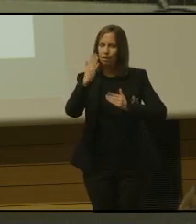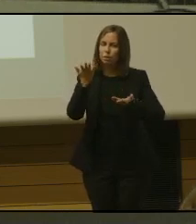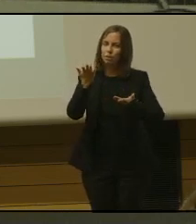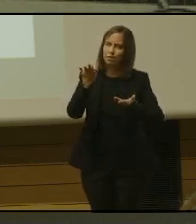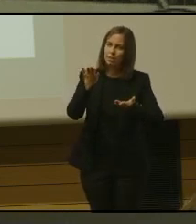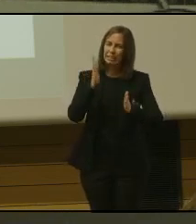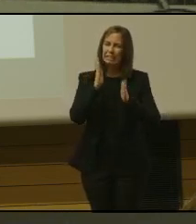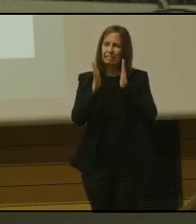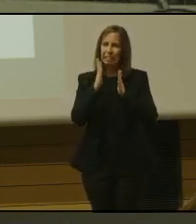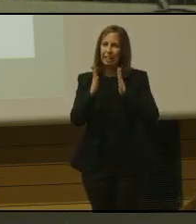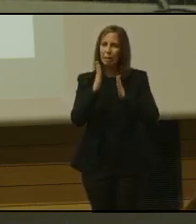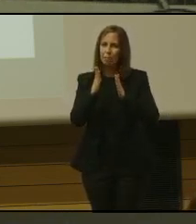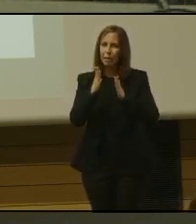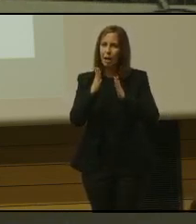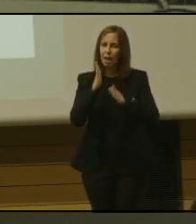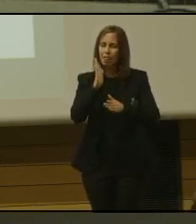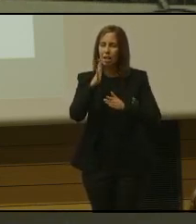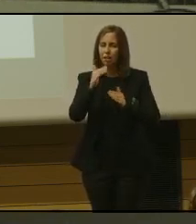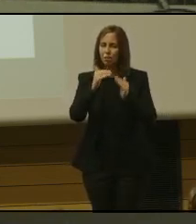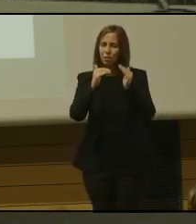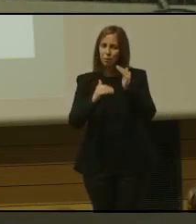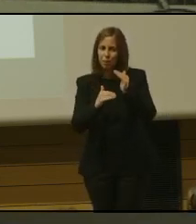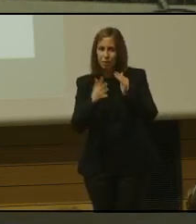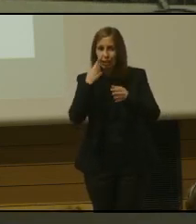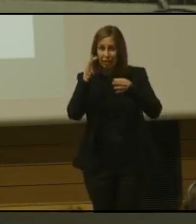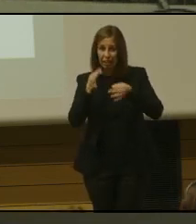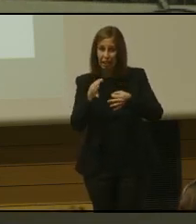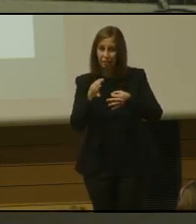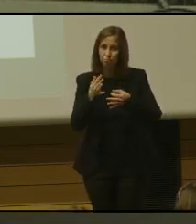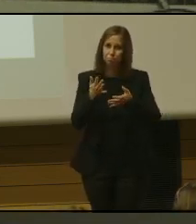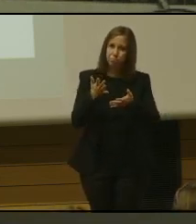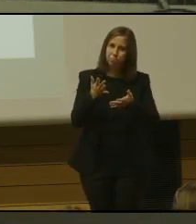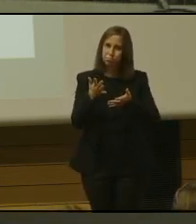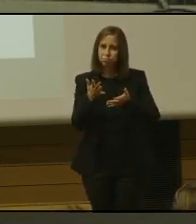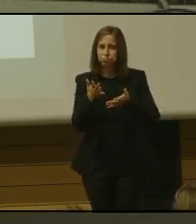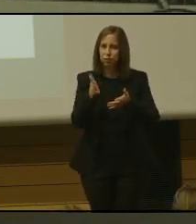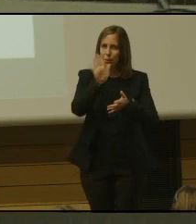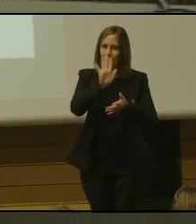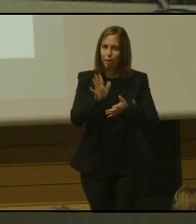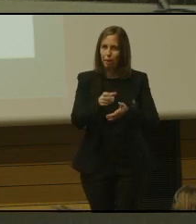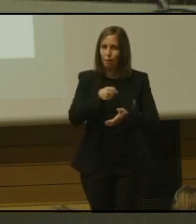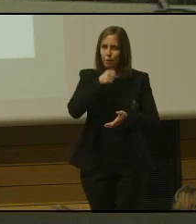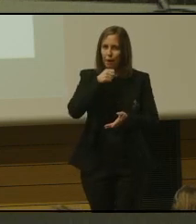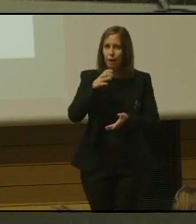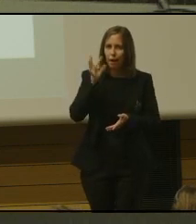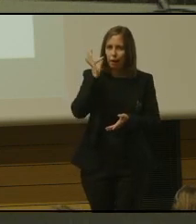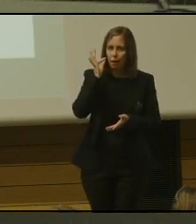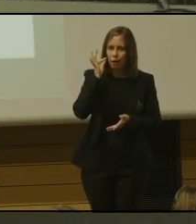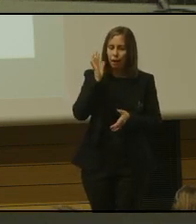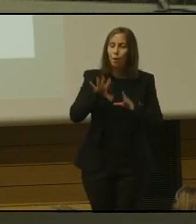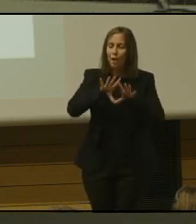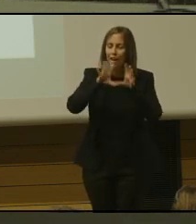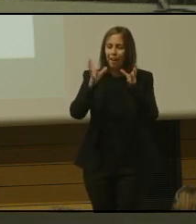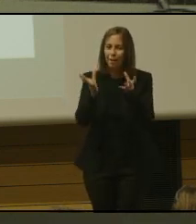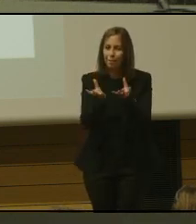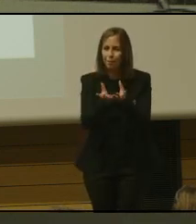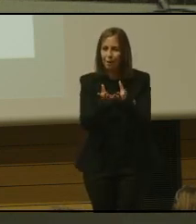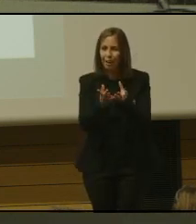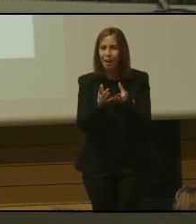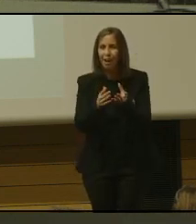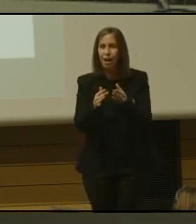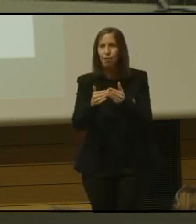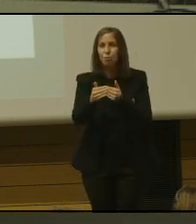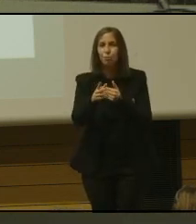de daños, ¿será cierta? Claro, es que eso es casi como una bola en la que tú deberías adivinar el futuro. Yo no me atrevo a decir que